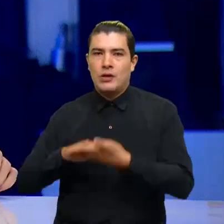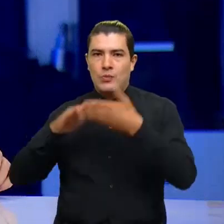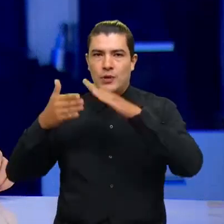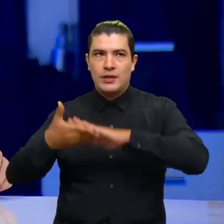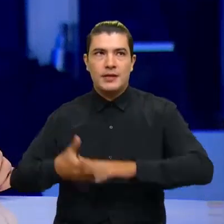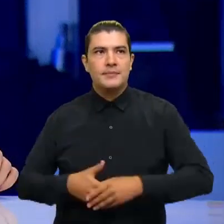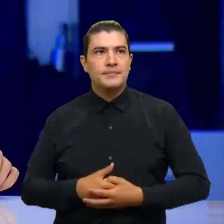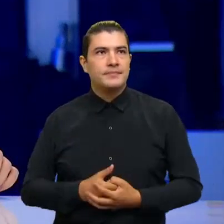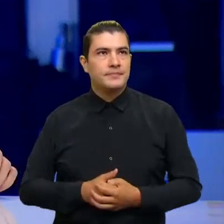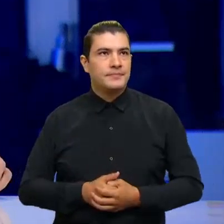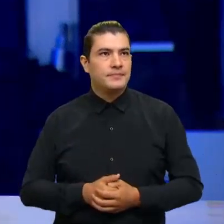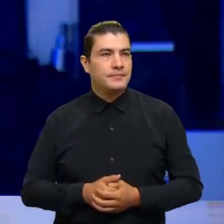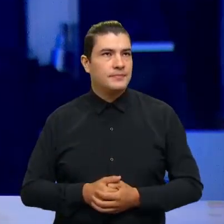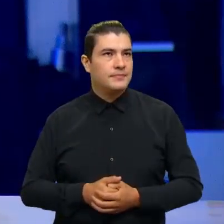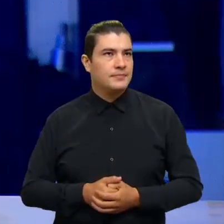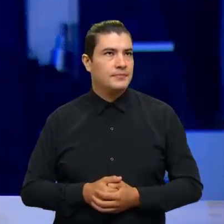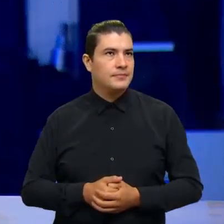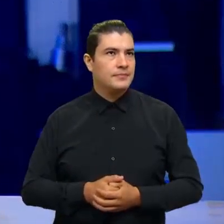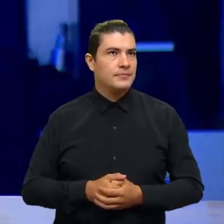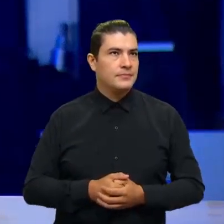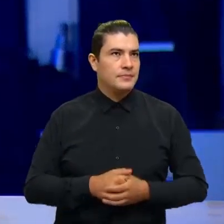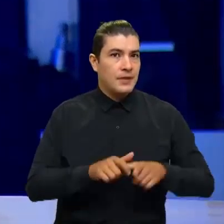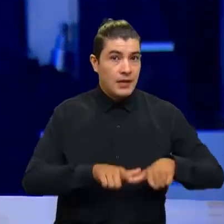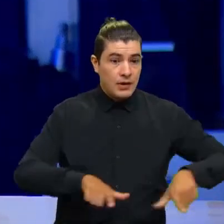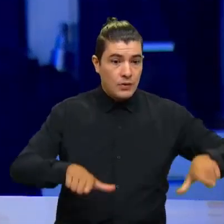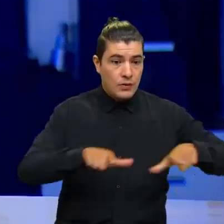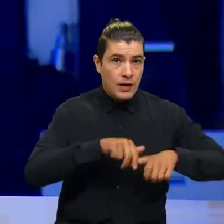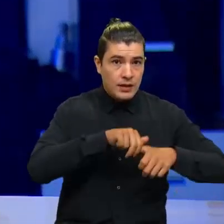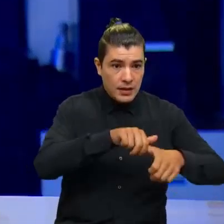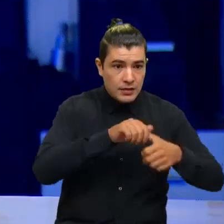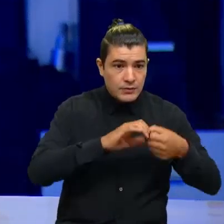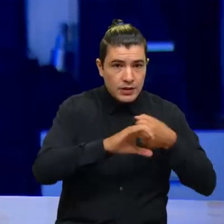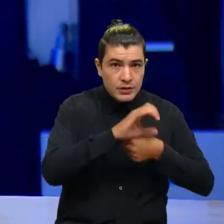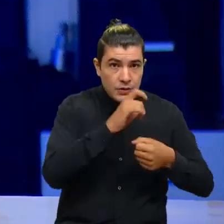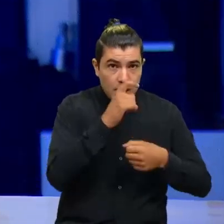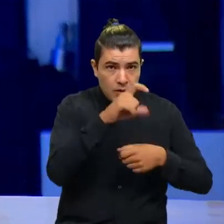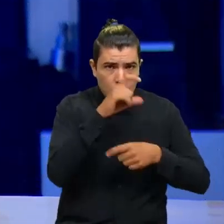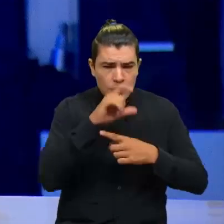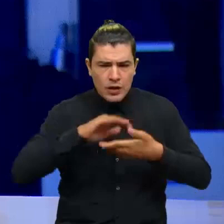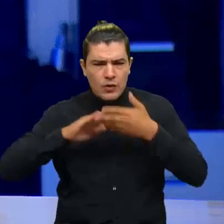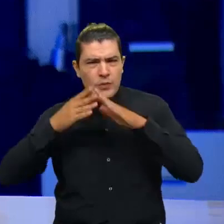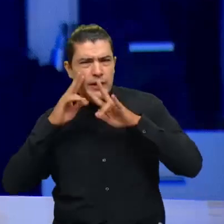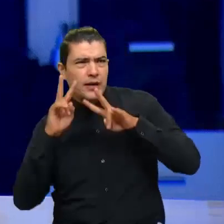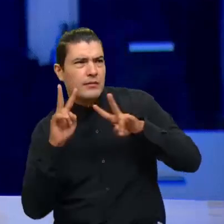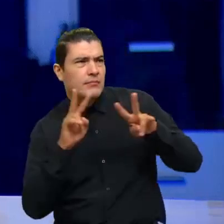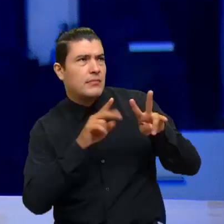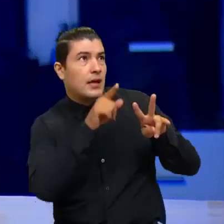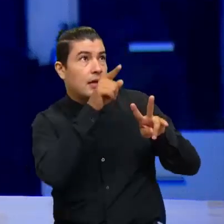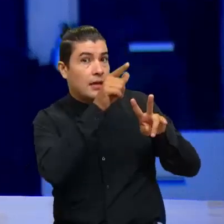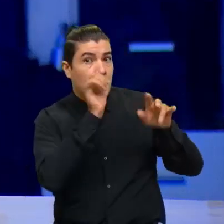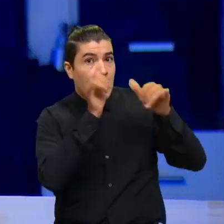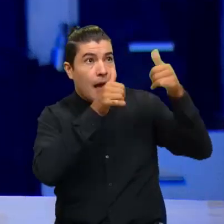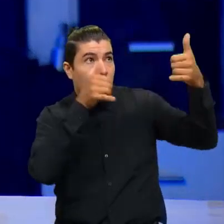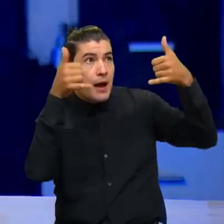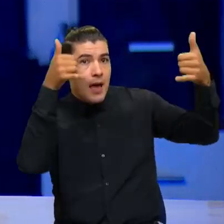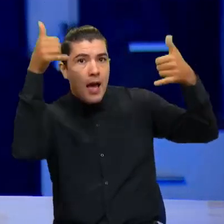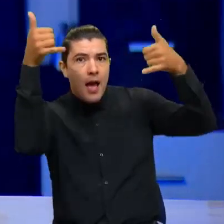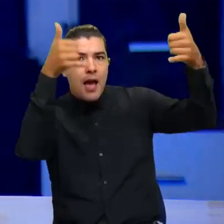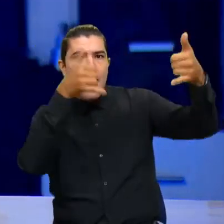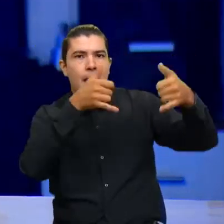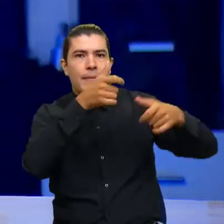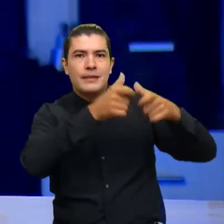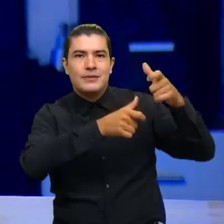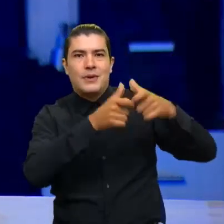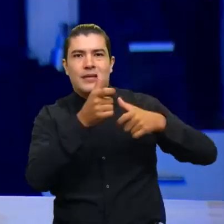terminal de transportes de Cúcuta, la comunidad denuncia que el robo de las cámaras de seguridad ha generado que los delincuentes vuelvan a la